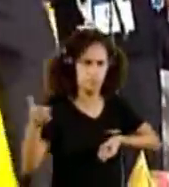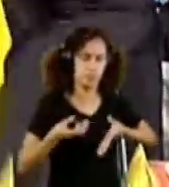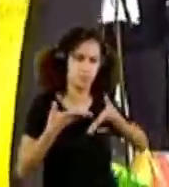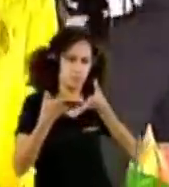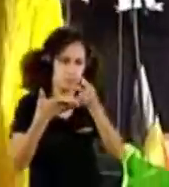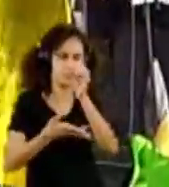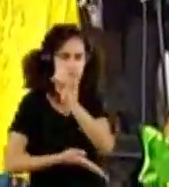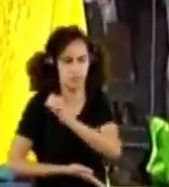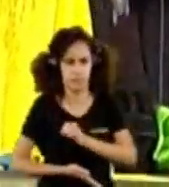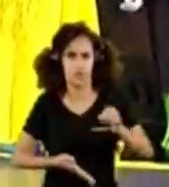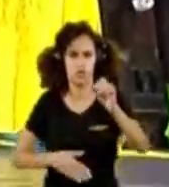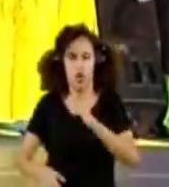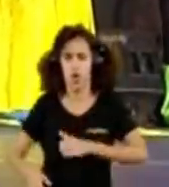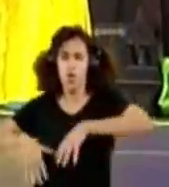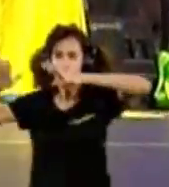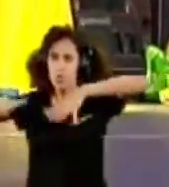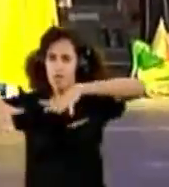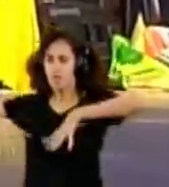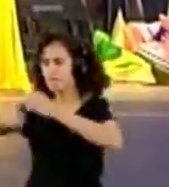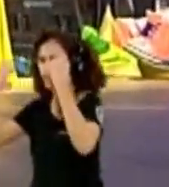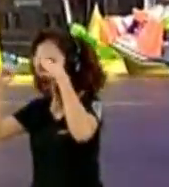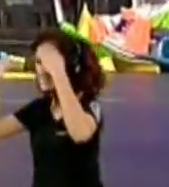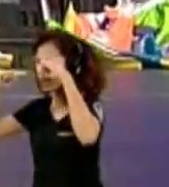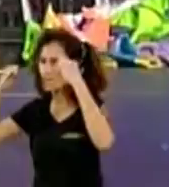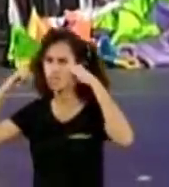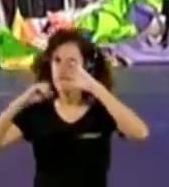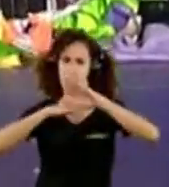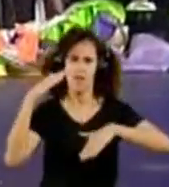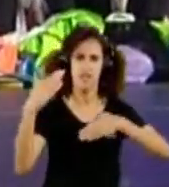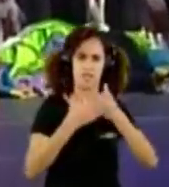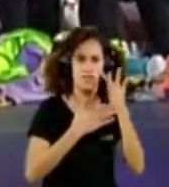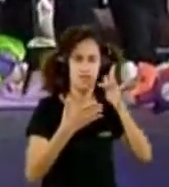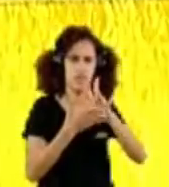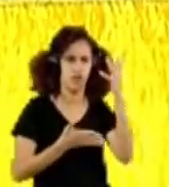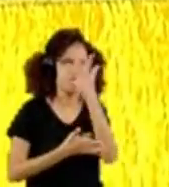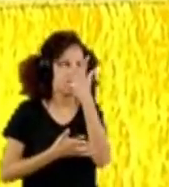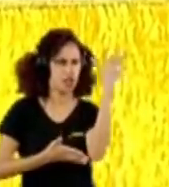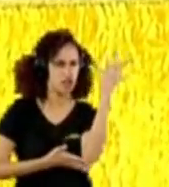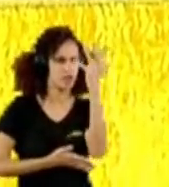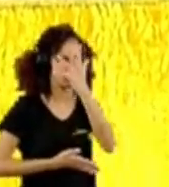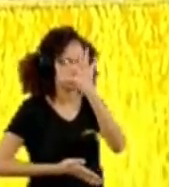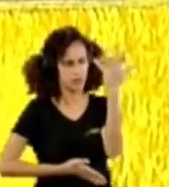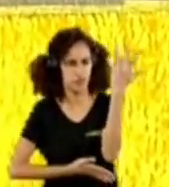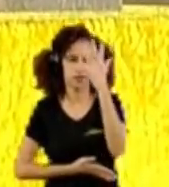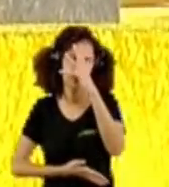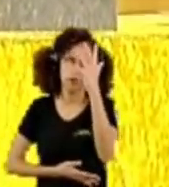Quien se mataba 9 meses ensayando por la fiesta, no me lo robará.